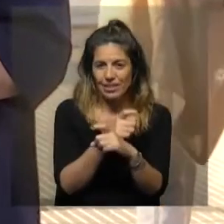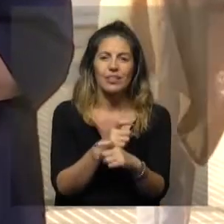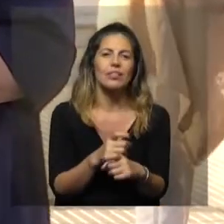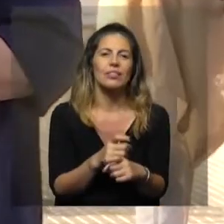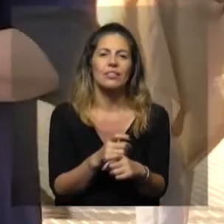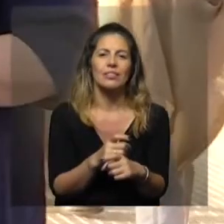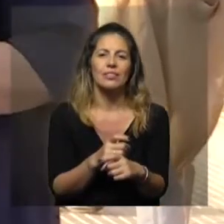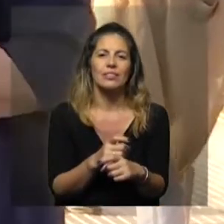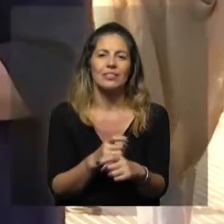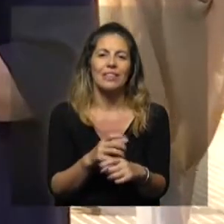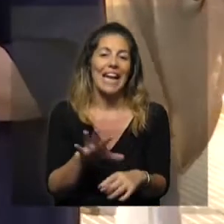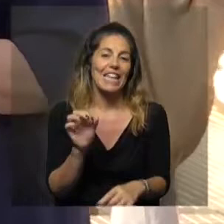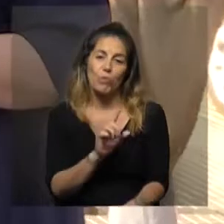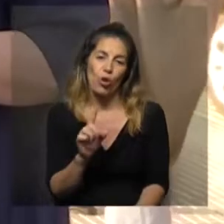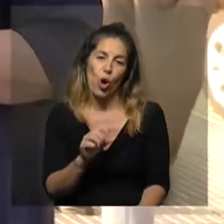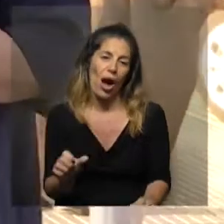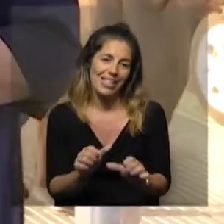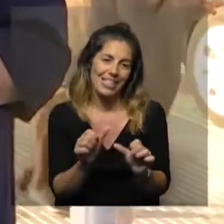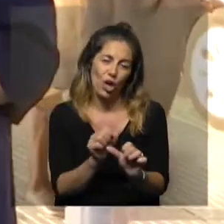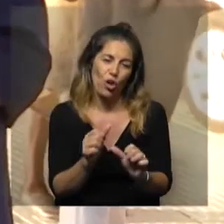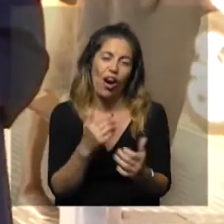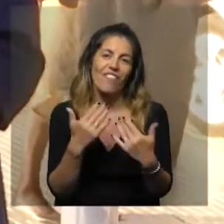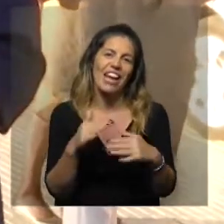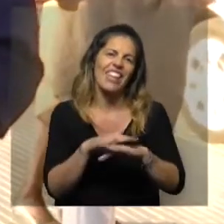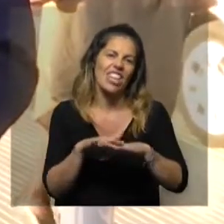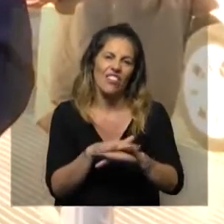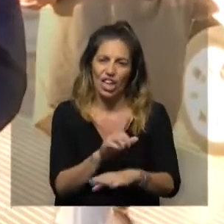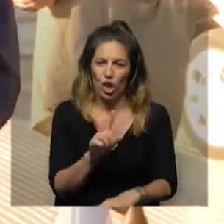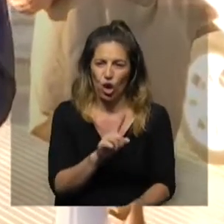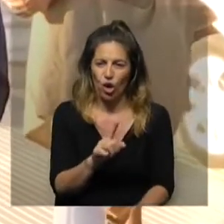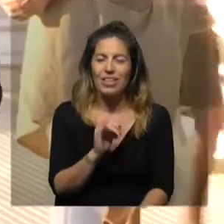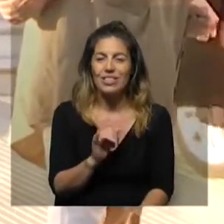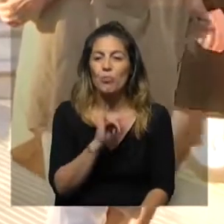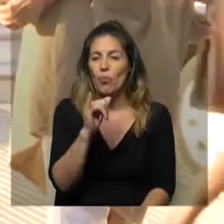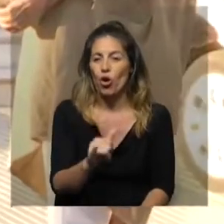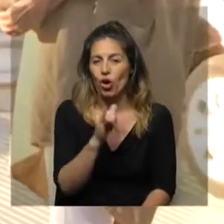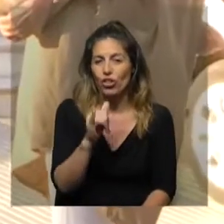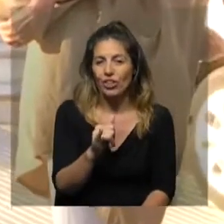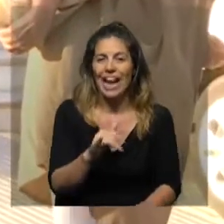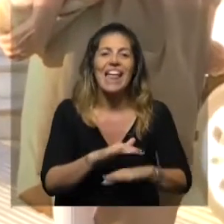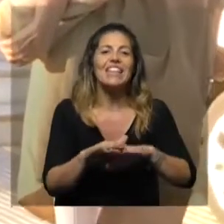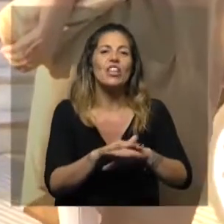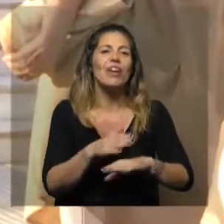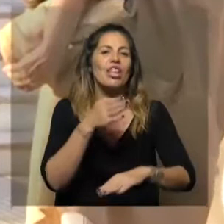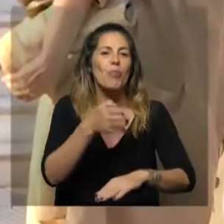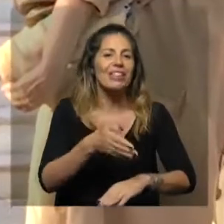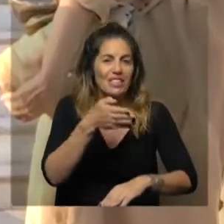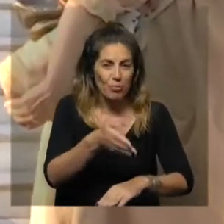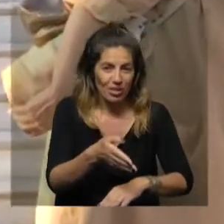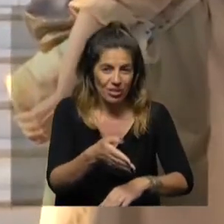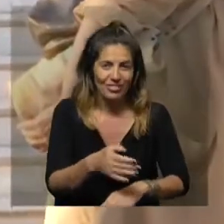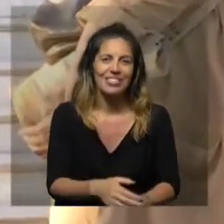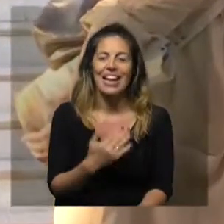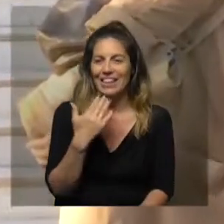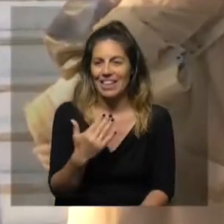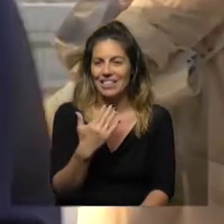y preferimos no hacerlo lo que sí te puedo contar es que por ahí podemos hablar del nivel de participación el nivel de participación